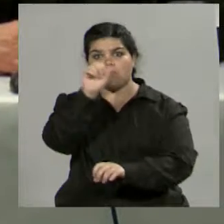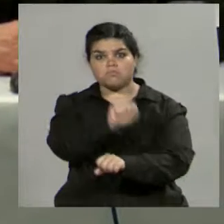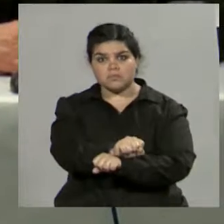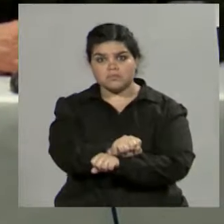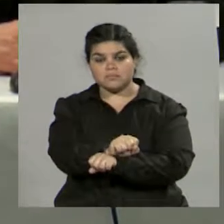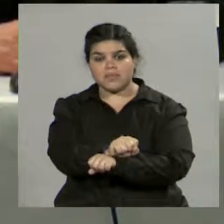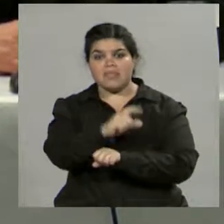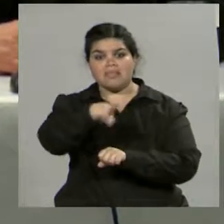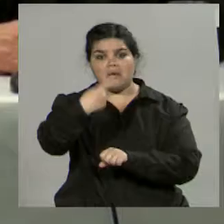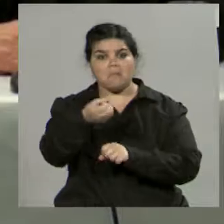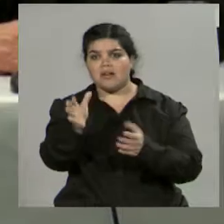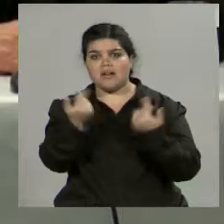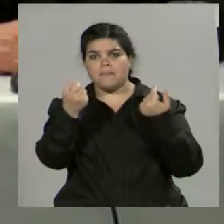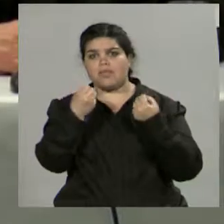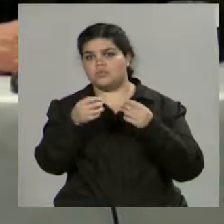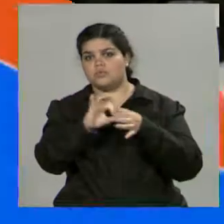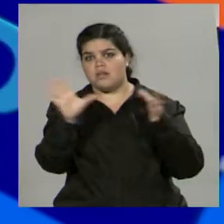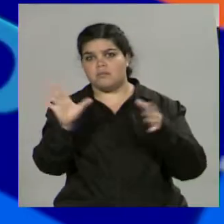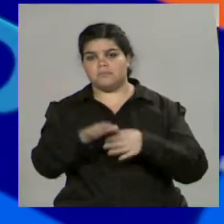liberadas al momento.